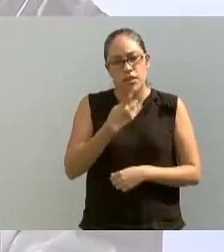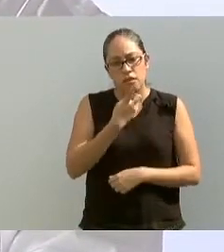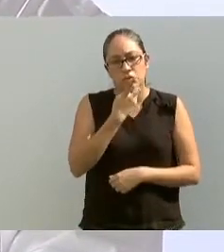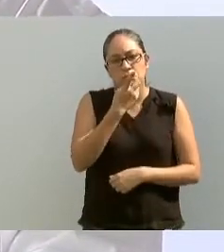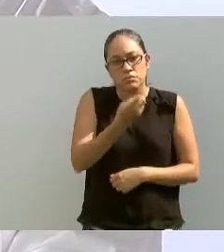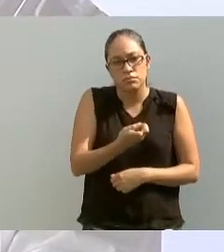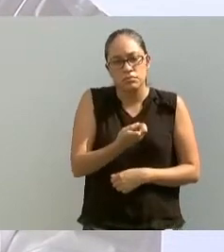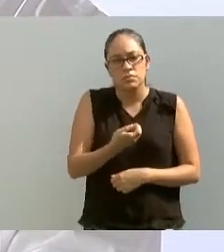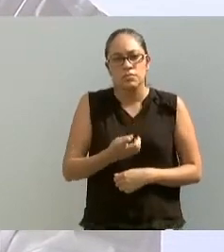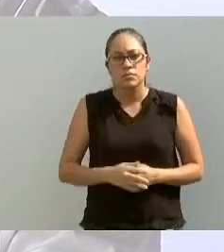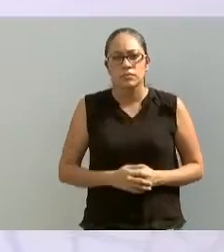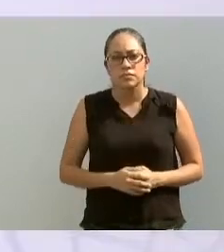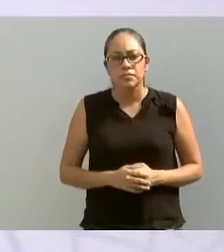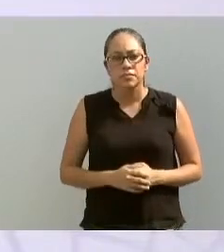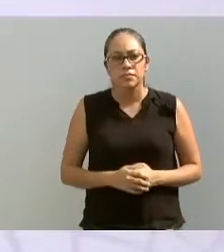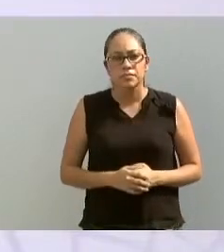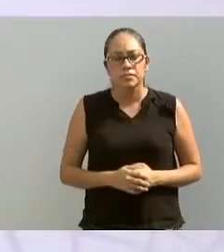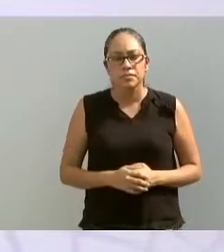términos